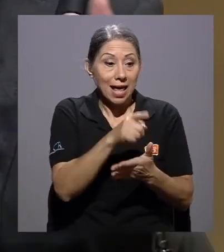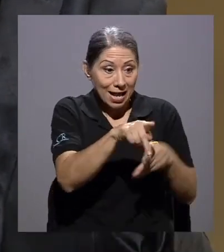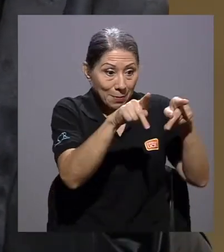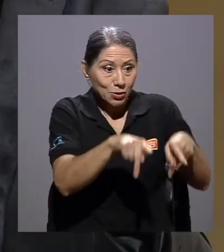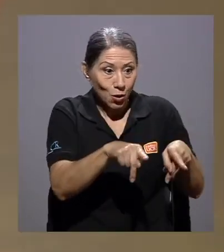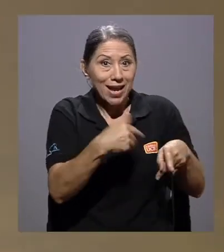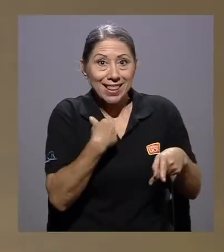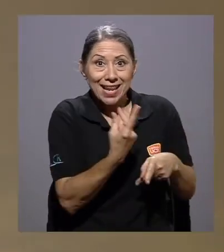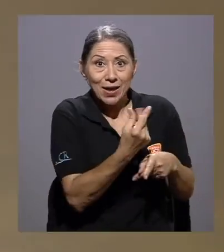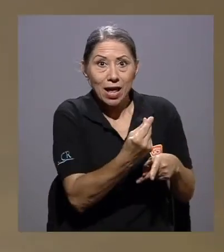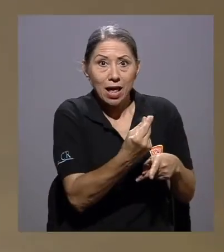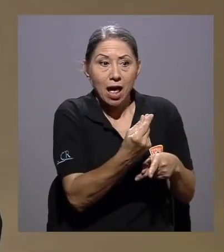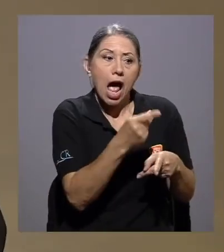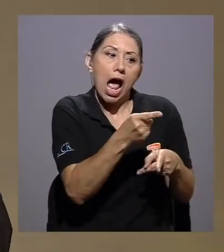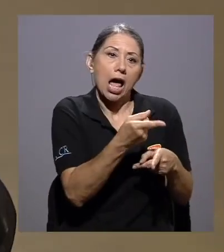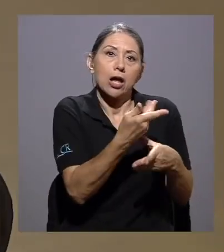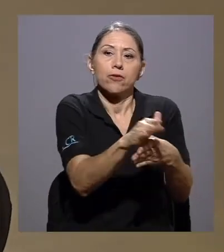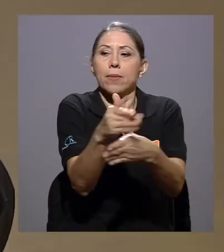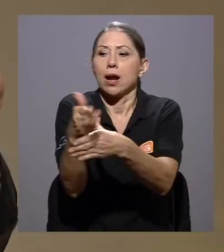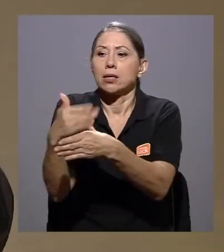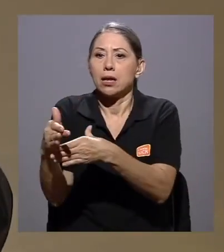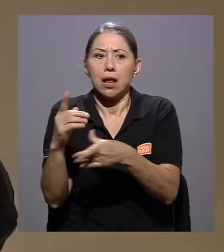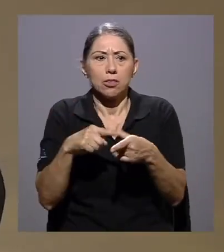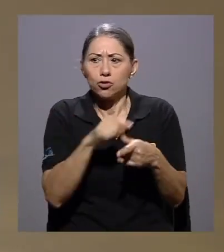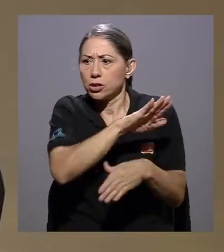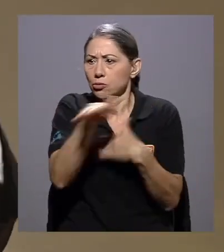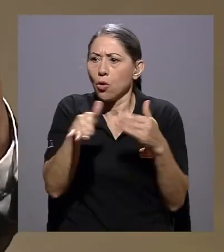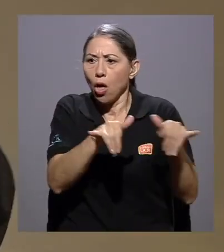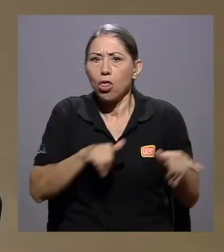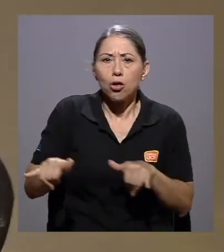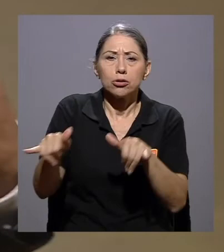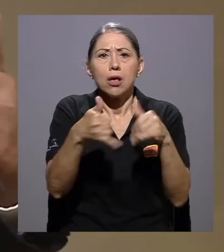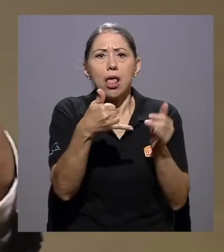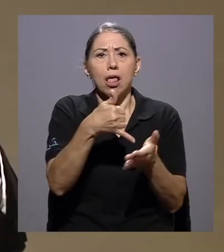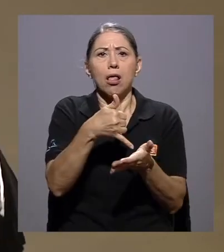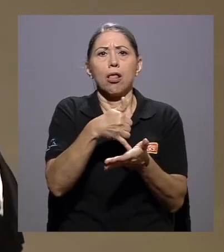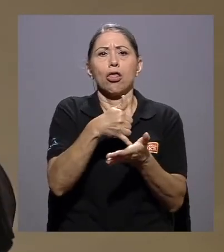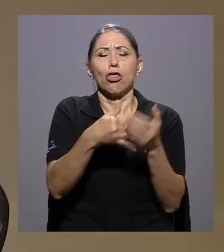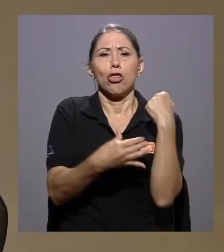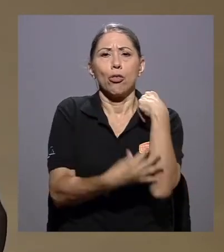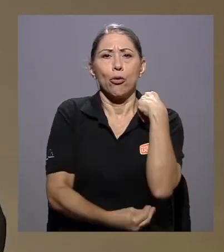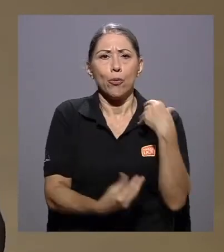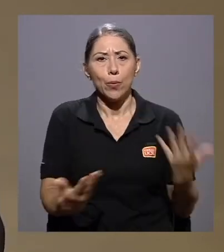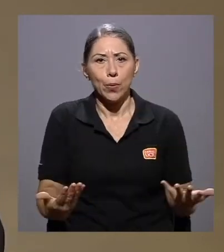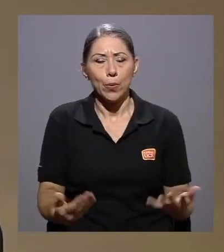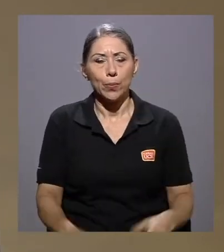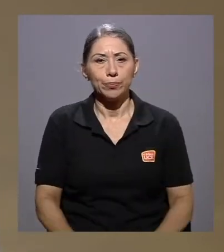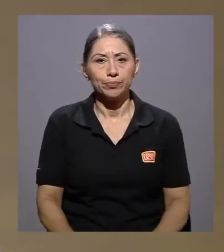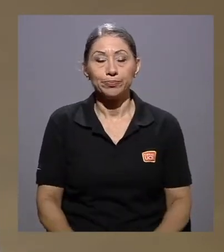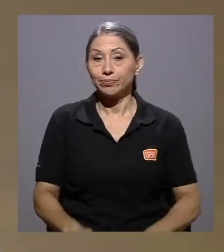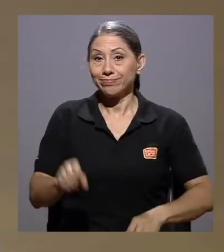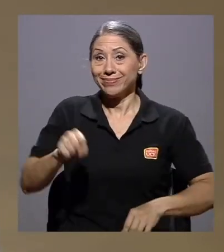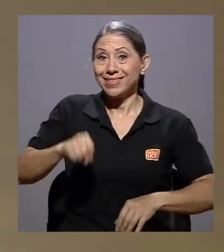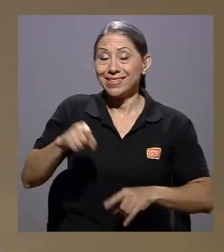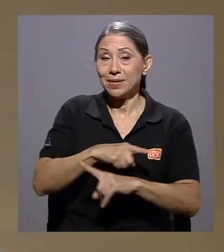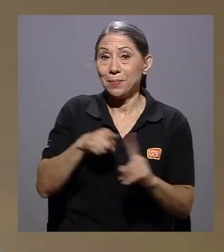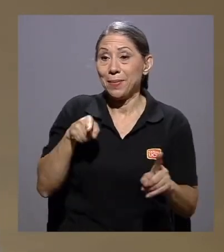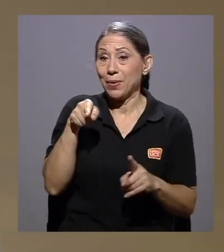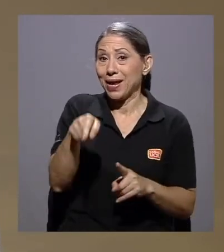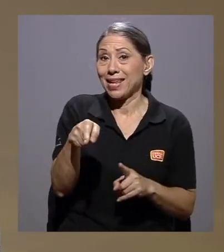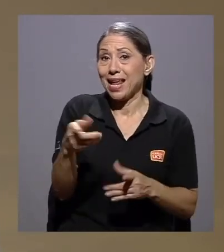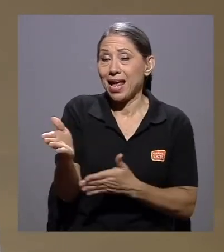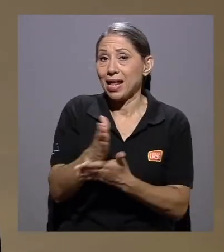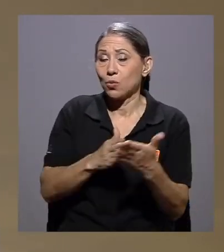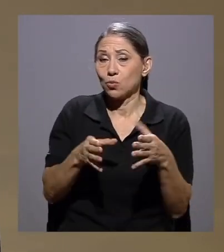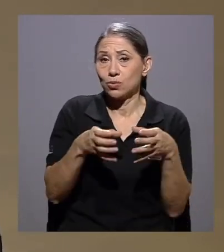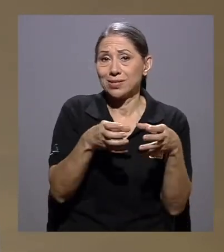el enriquecimiento pero del otro. no hay que ir sobre la lógica esta controversial de sectores que no nos, digamos que no, que creo que hay que